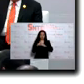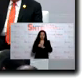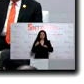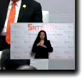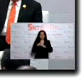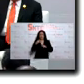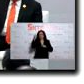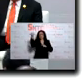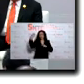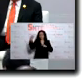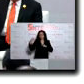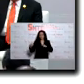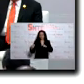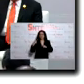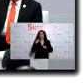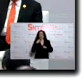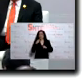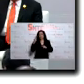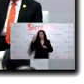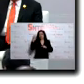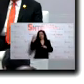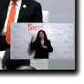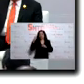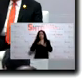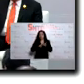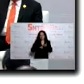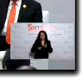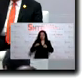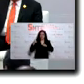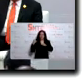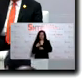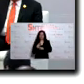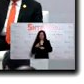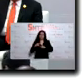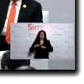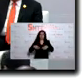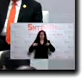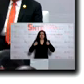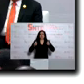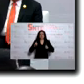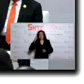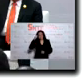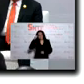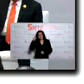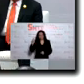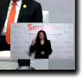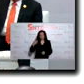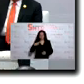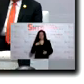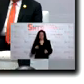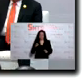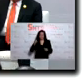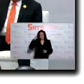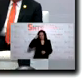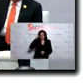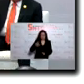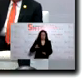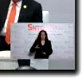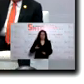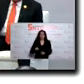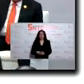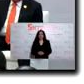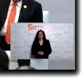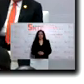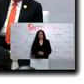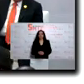verde en el vehículo y no avanzan los autos y entonces tiene una reacción así, muy, muy indignado.